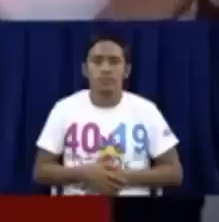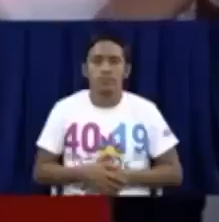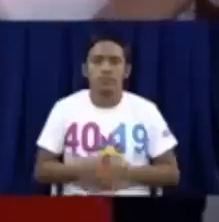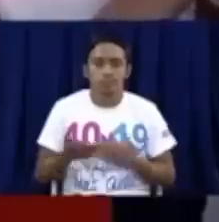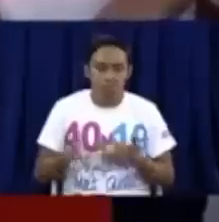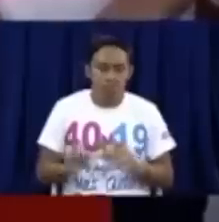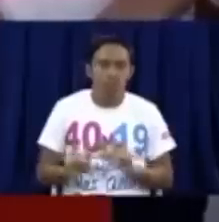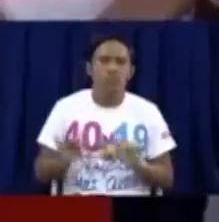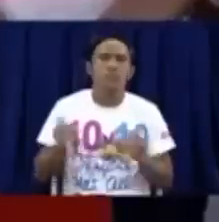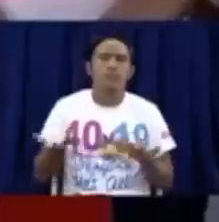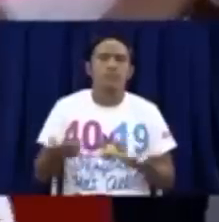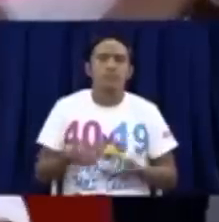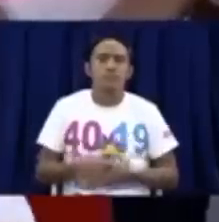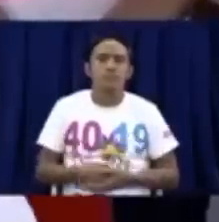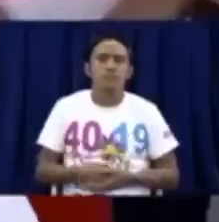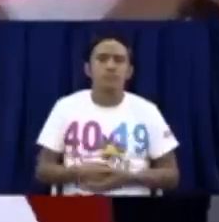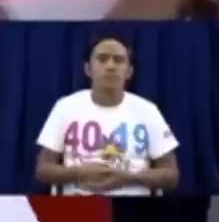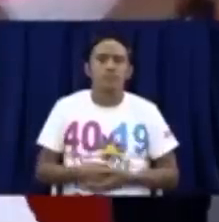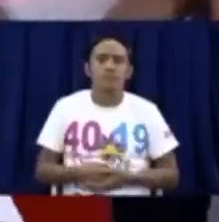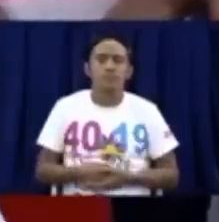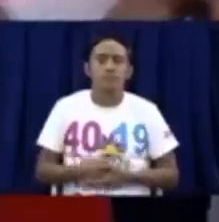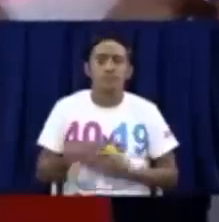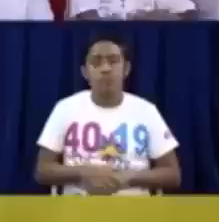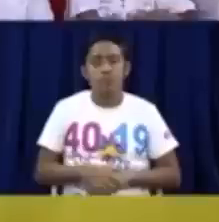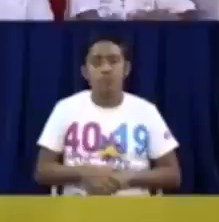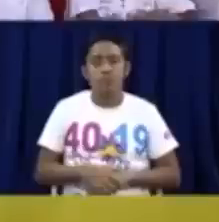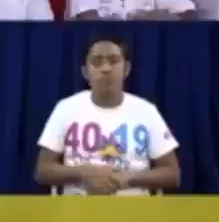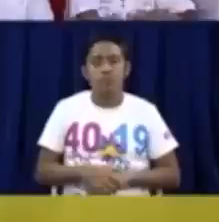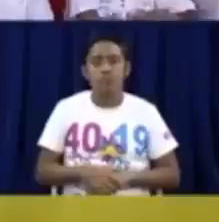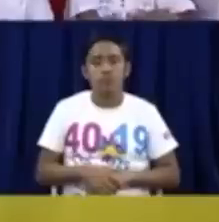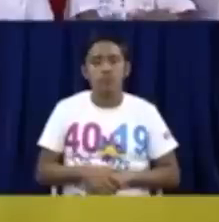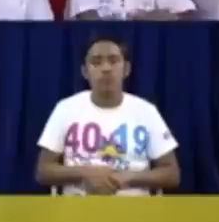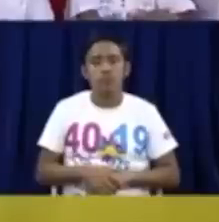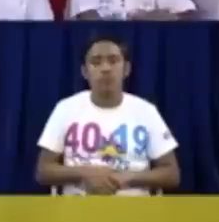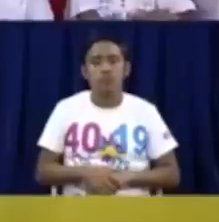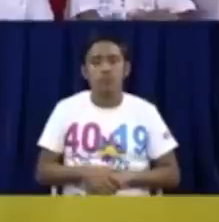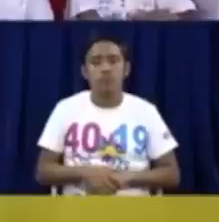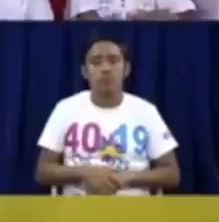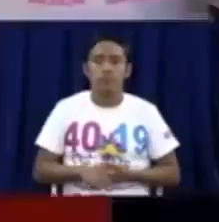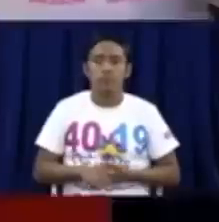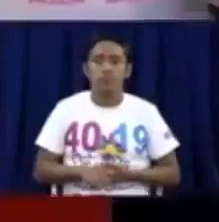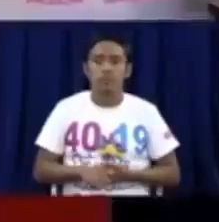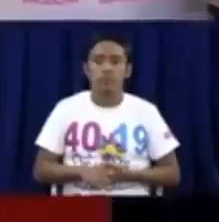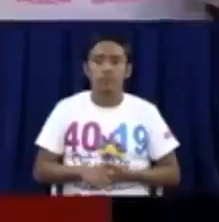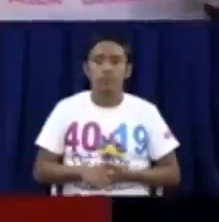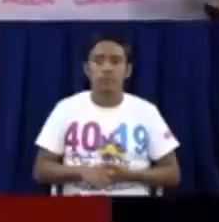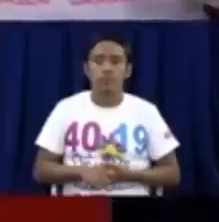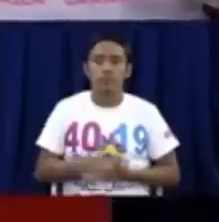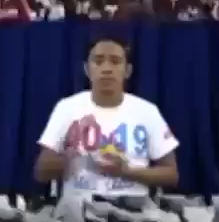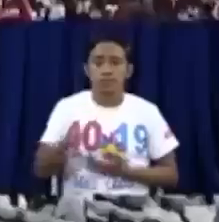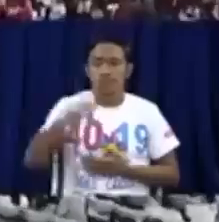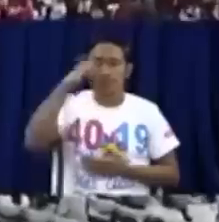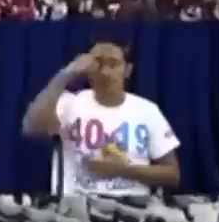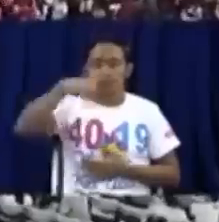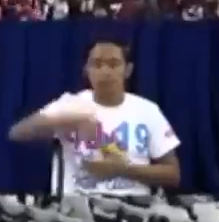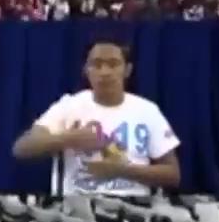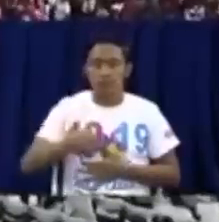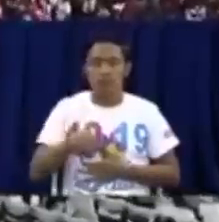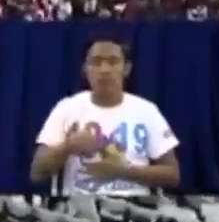Lástima que Drolinger se perdió el evento principal, porque el discurso del comandante parecía hecho solo para sus oídos. Por